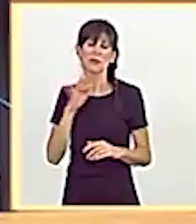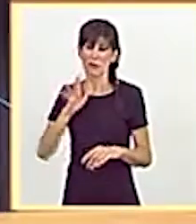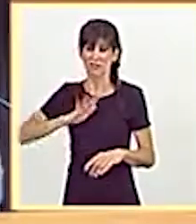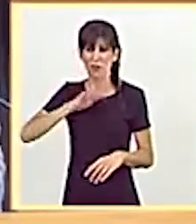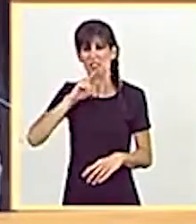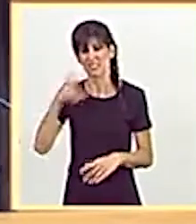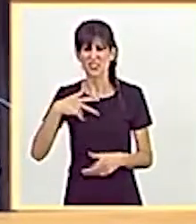Gracias.